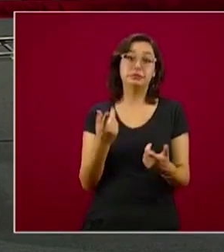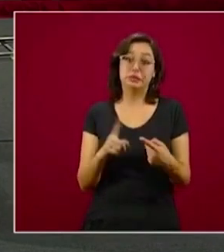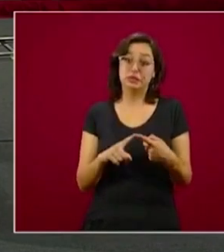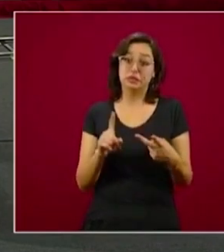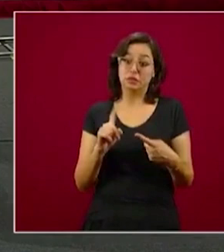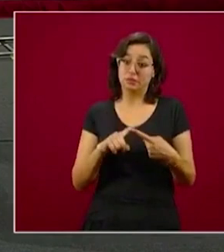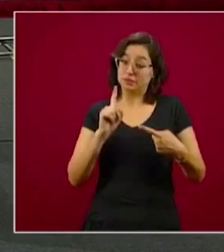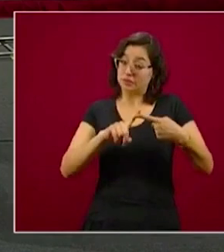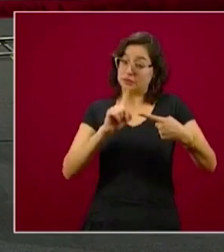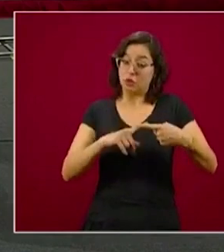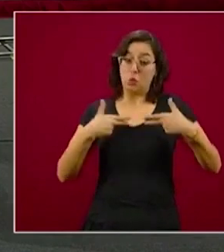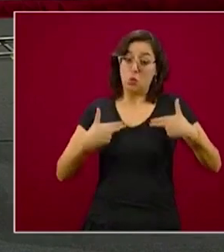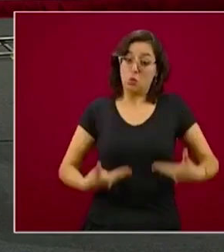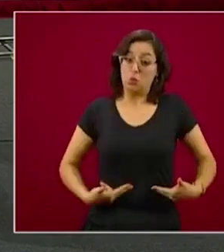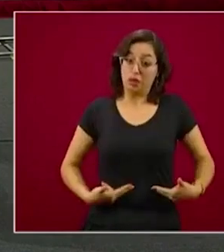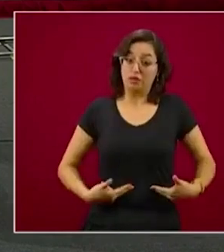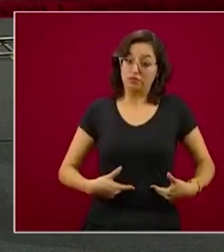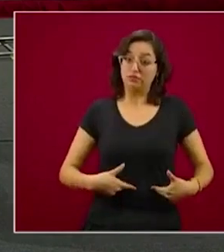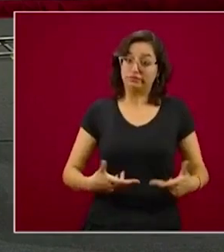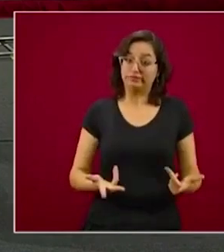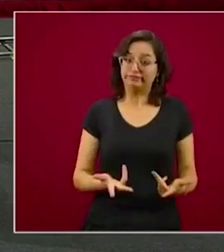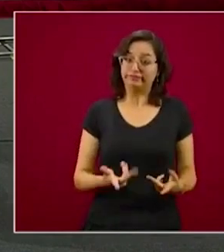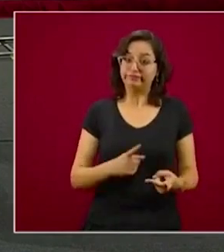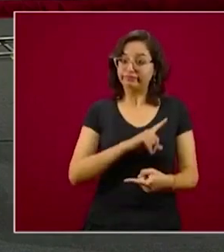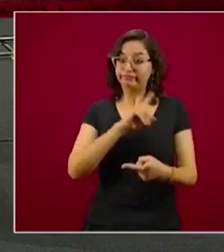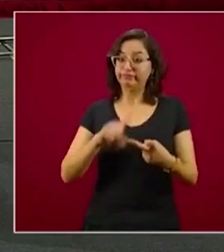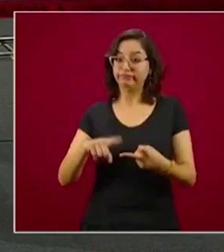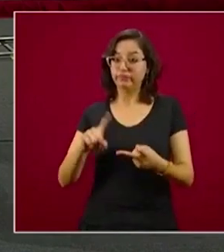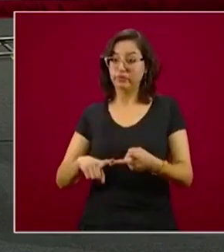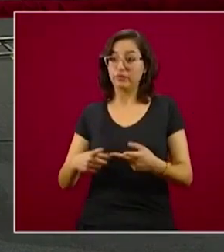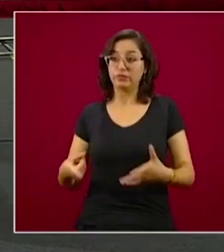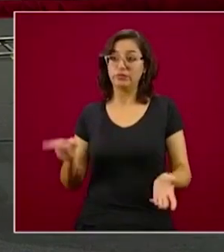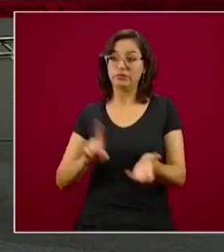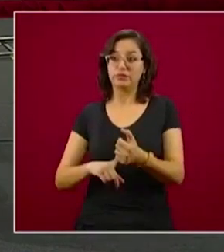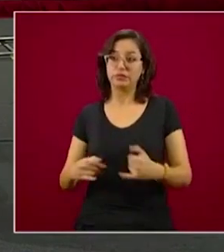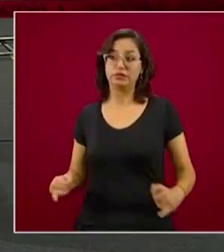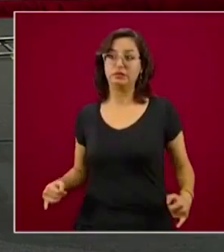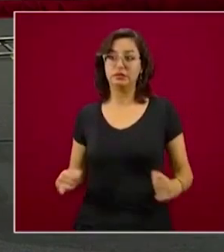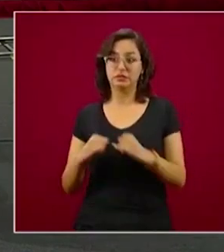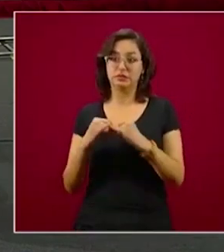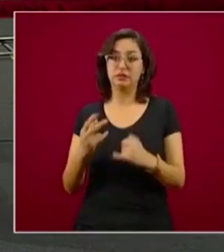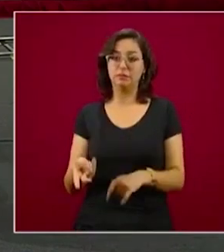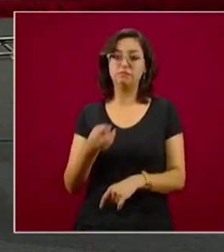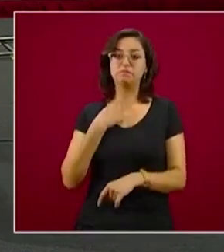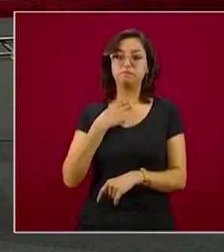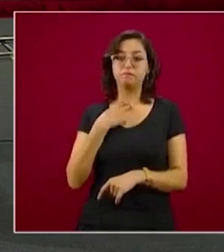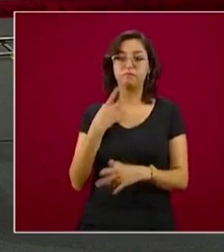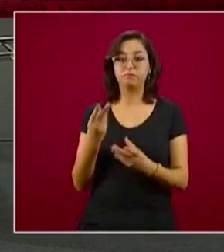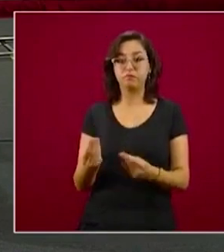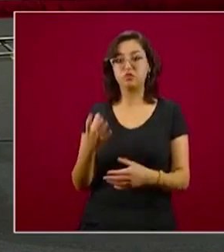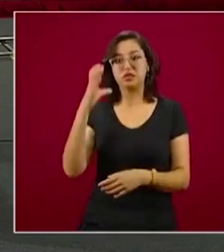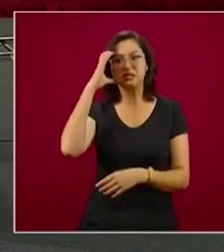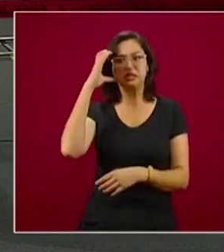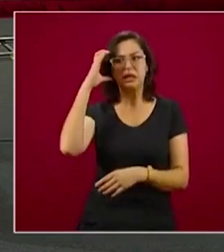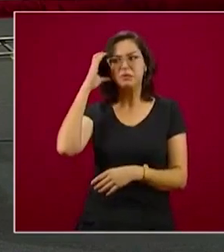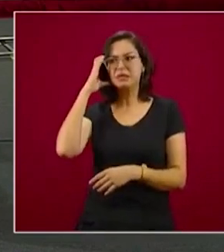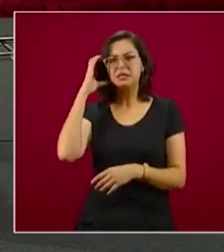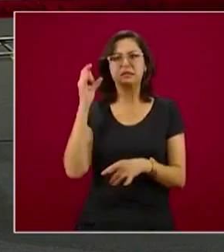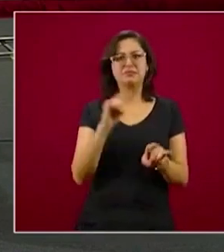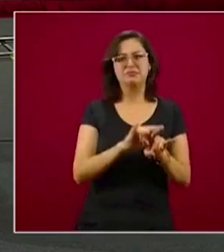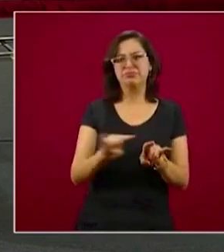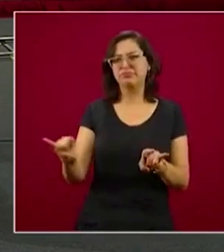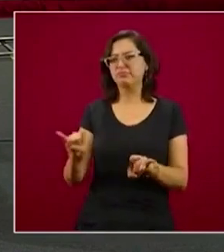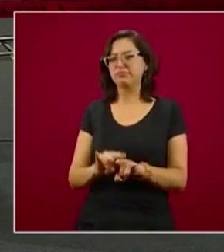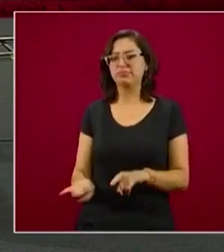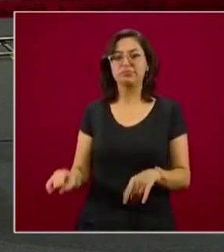tiene un costo institucional para el instituto, porque hay que dedicar muchas camas a